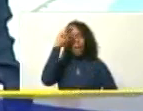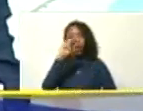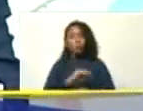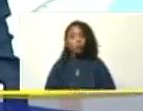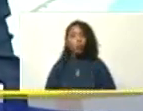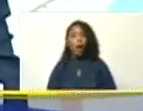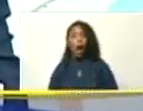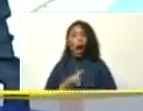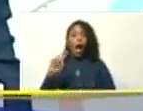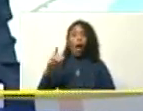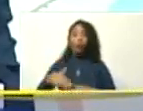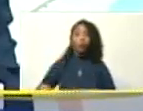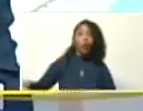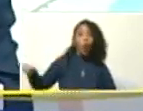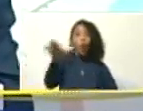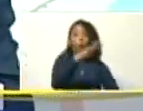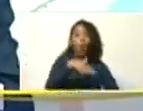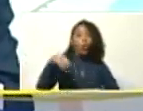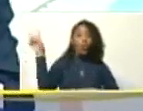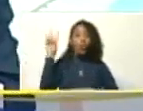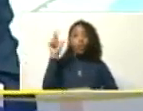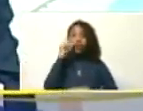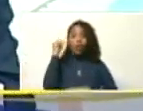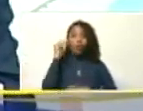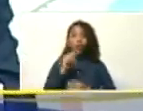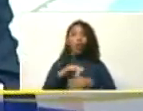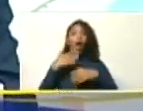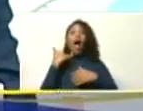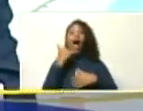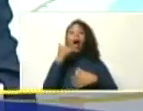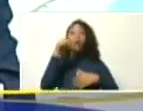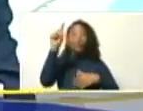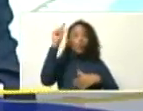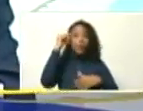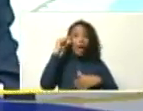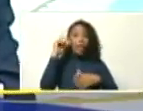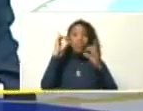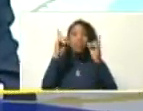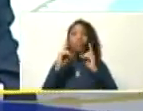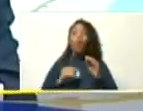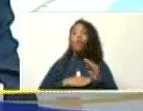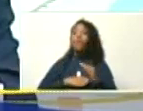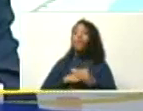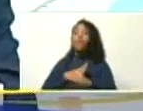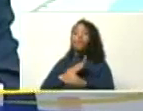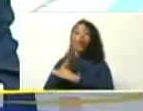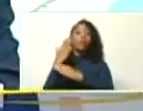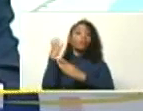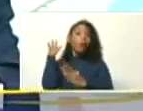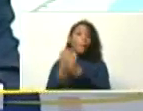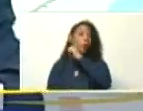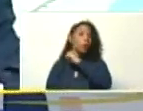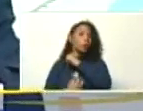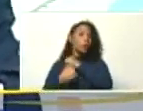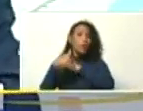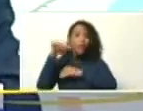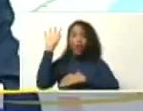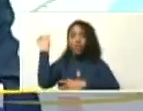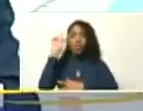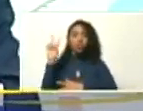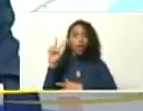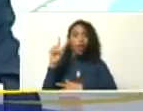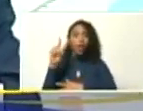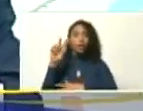a todos los venezolanos y venezolanas que algún día tomaron la decisión de buscar su suerte en el